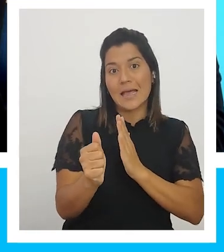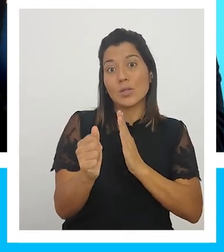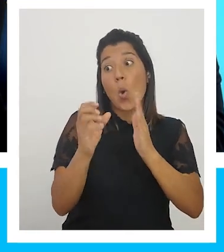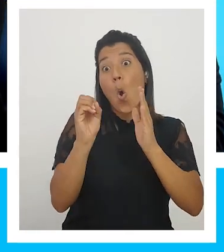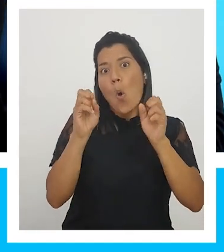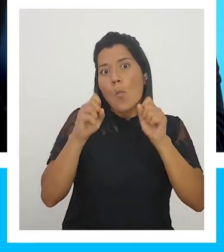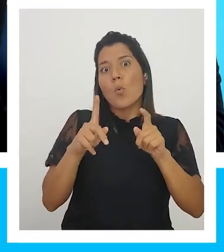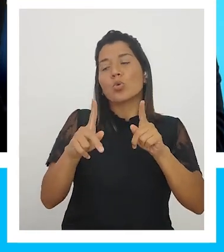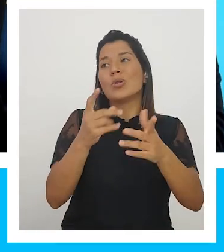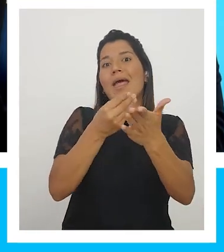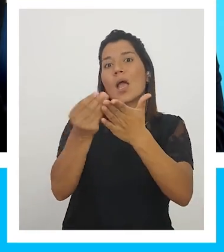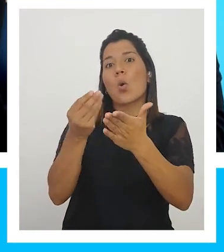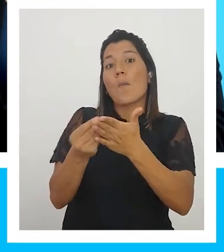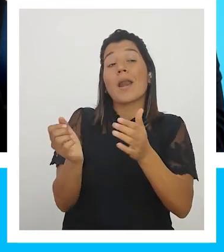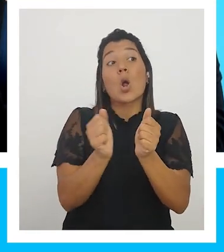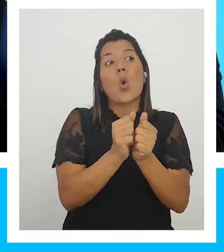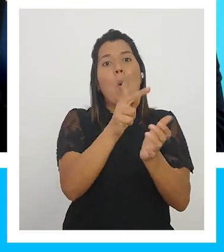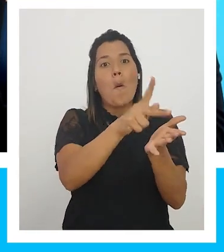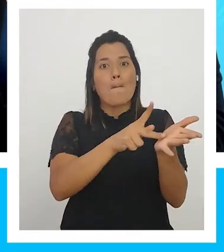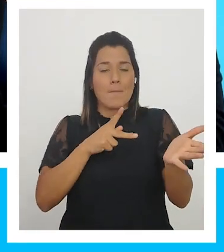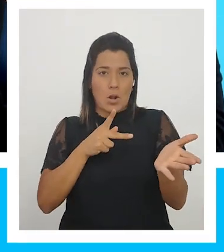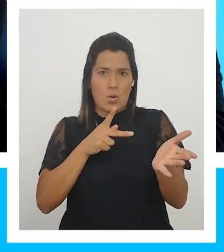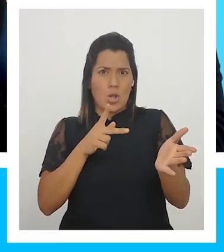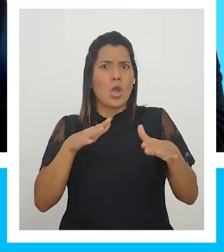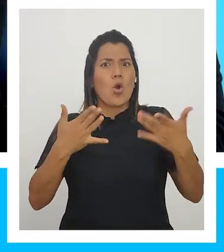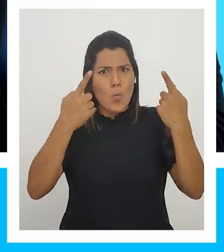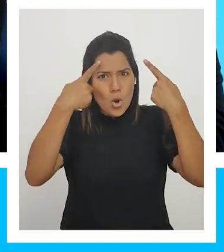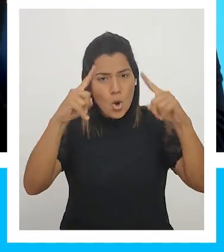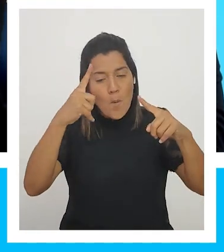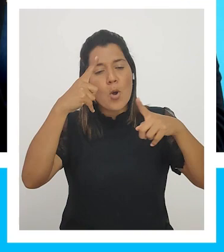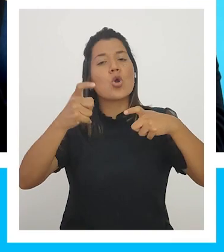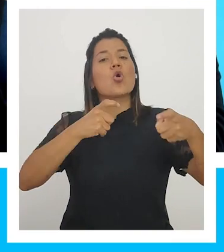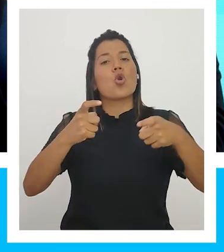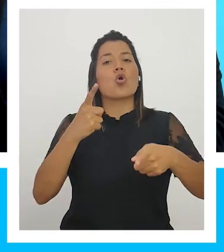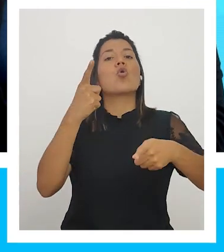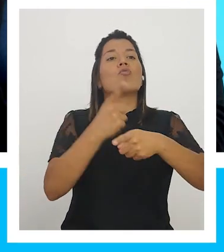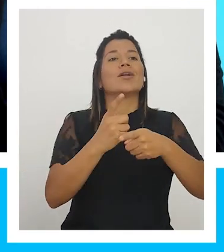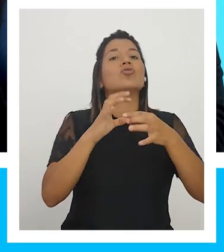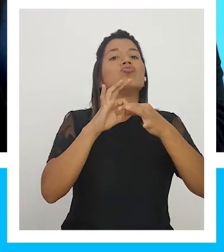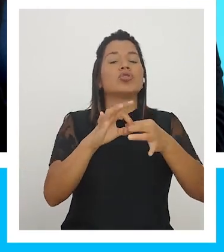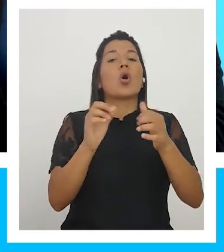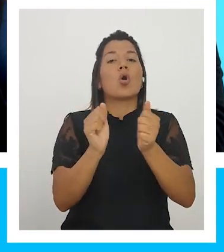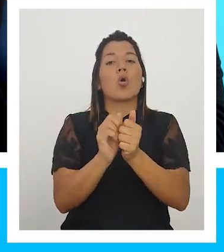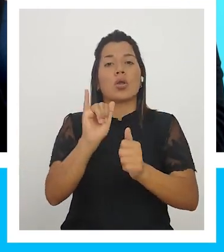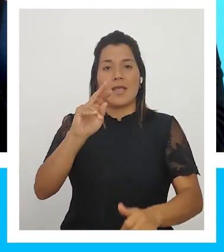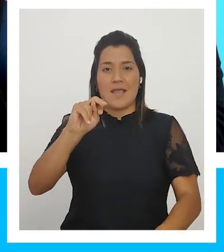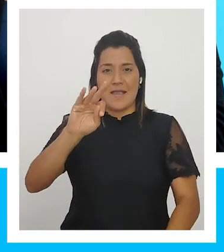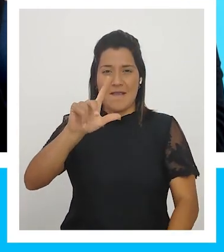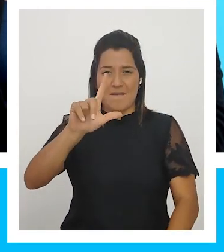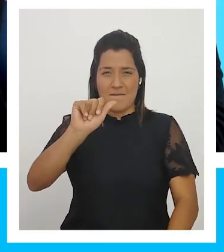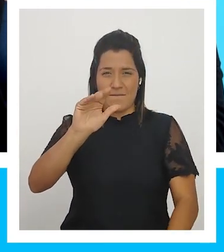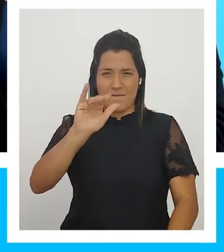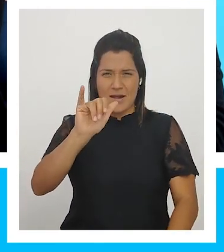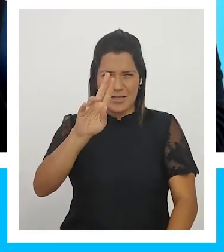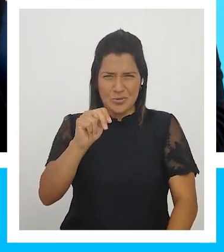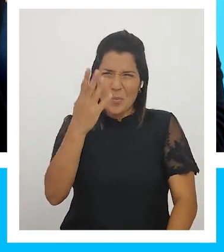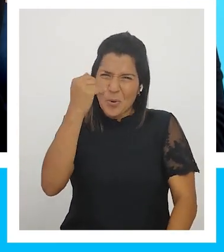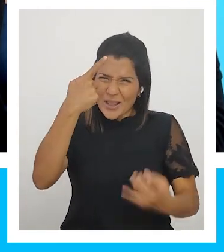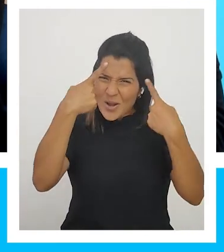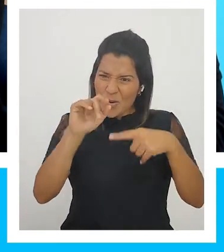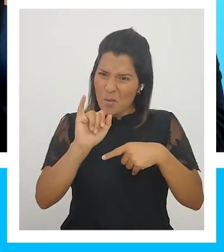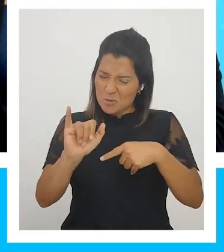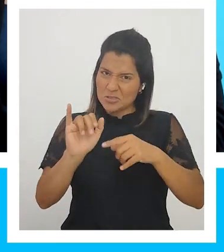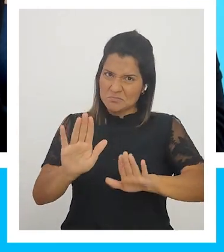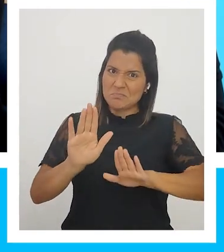con el control tan efectivo que hemos hecho de la inflación. ¿Y por qué se da un control tan efectivo de la